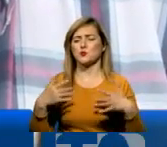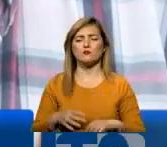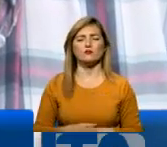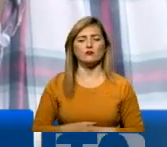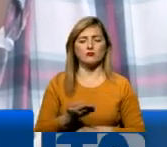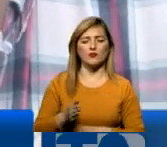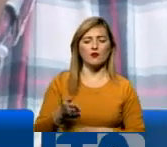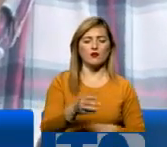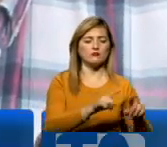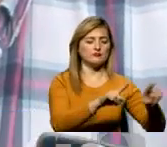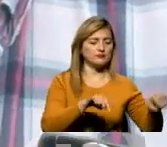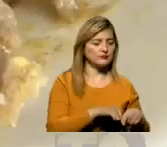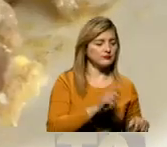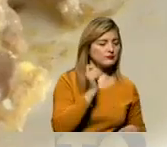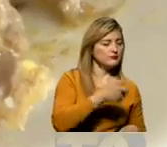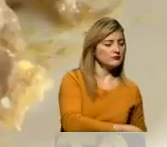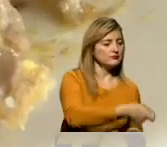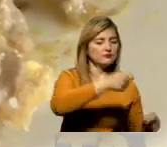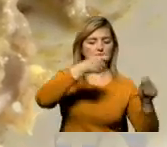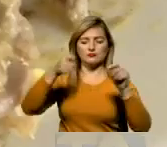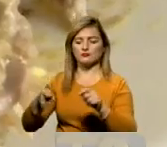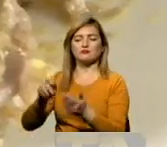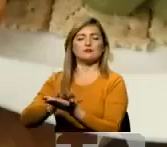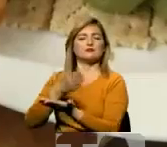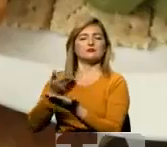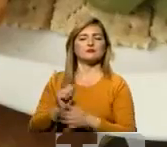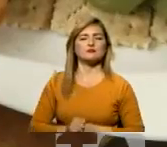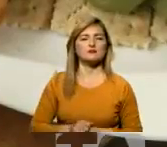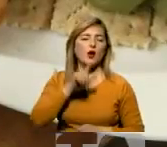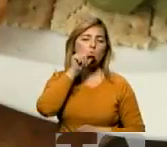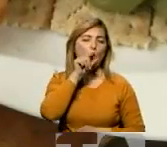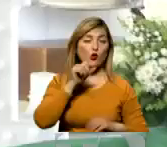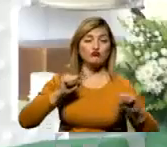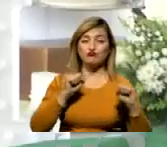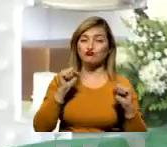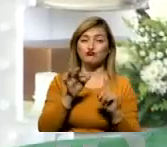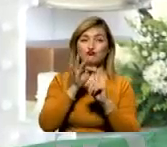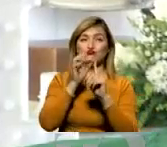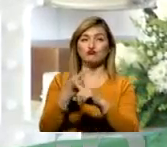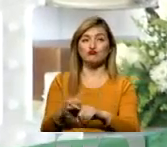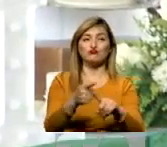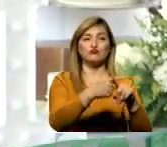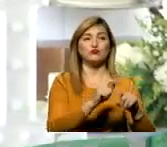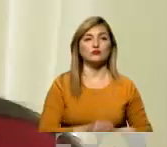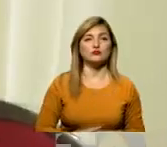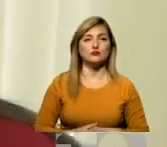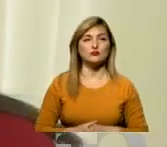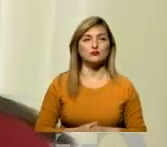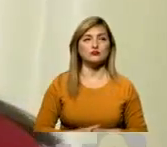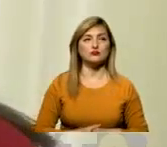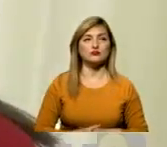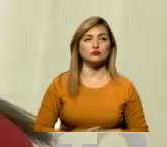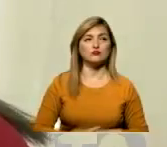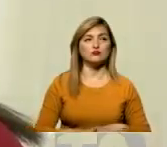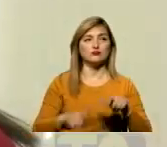tilapia de la piscina al plato, gallina criolla y variedad de platos. Pindal es un